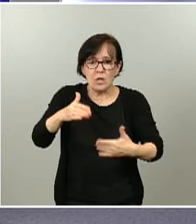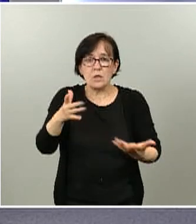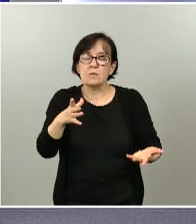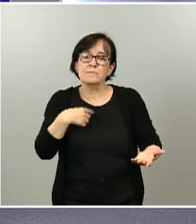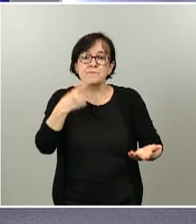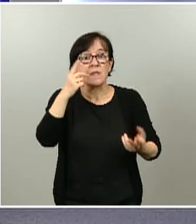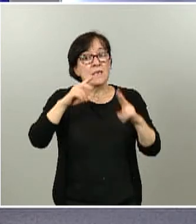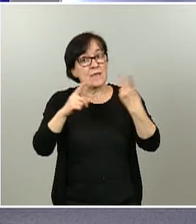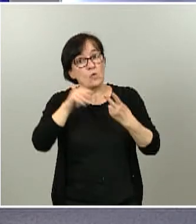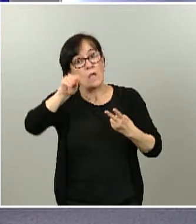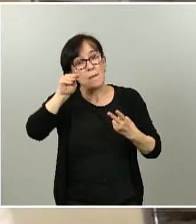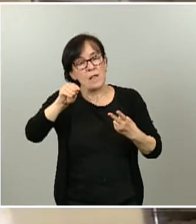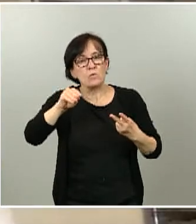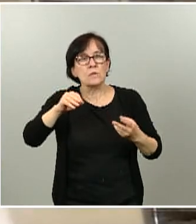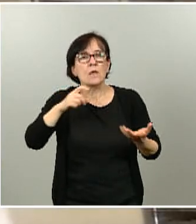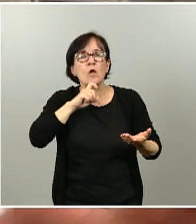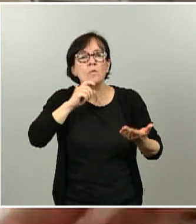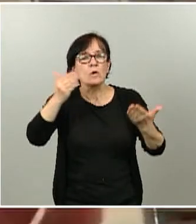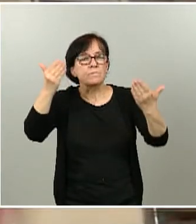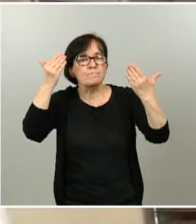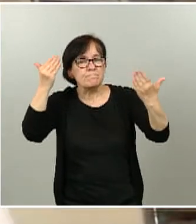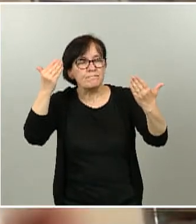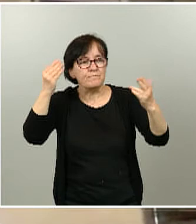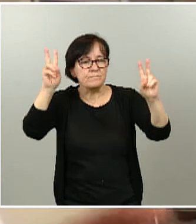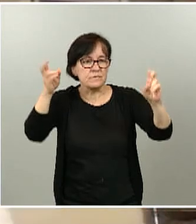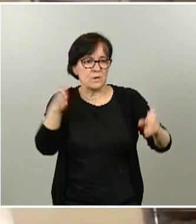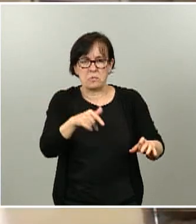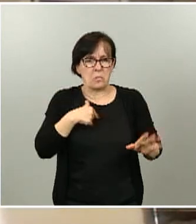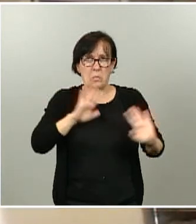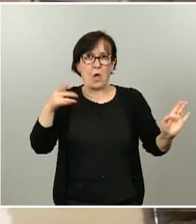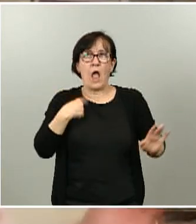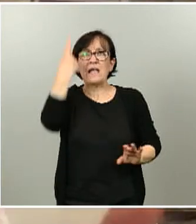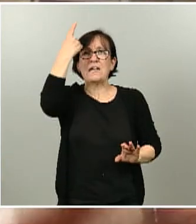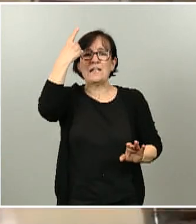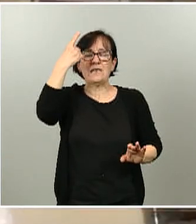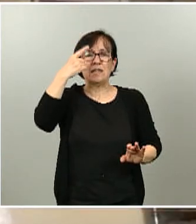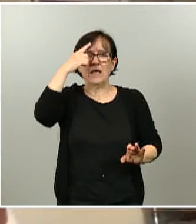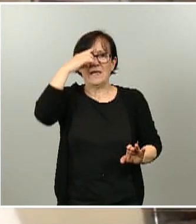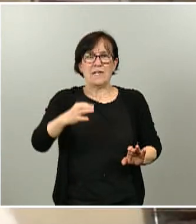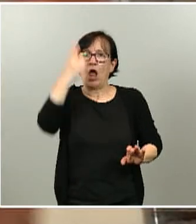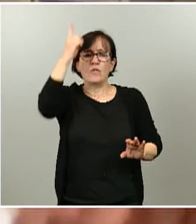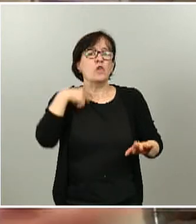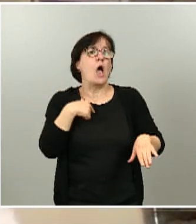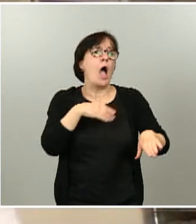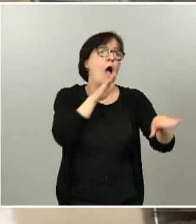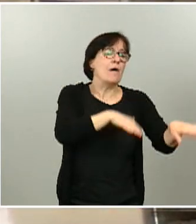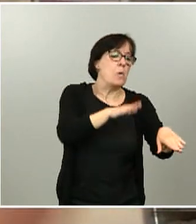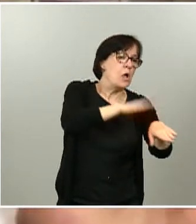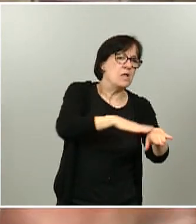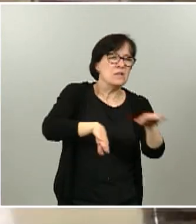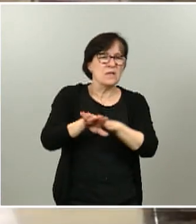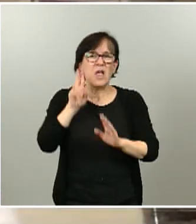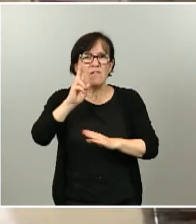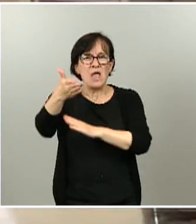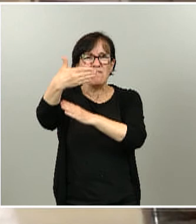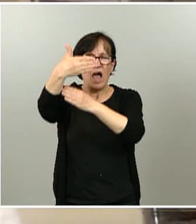bien entendido, yo creo que no es yo soy agnóstico, creo que no es una pregunta ni de derechas ni de izquierdas, pero no he visto banderas a media asta, tampoco en